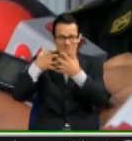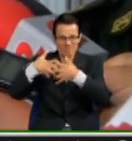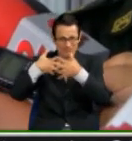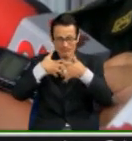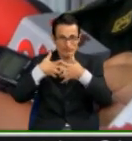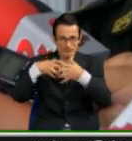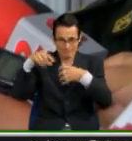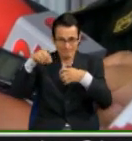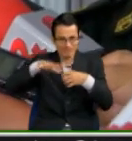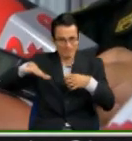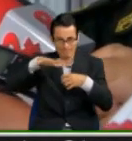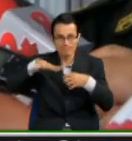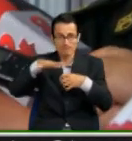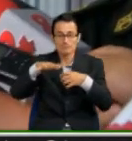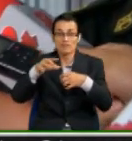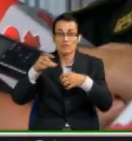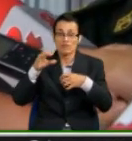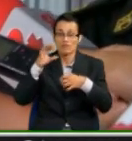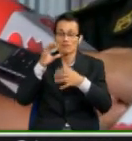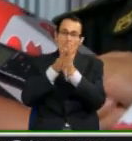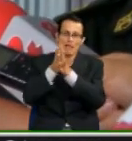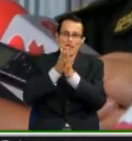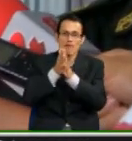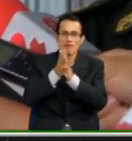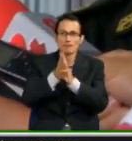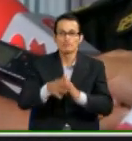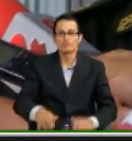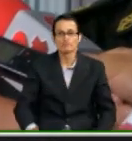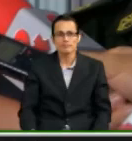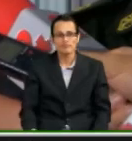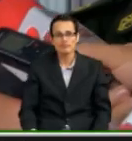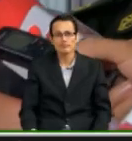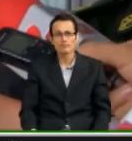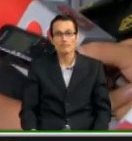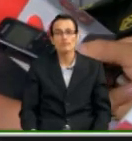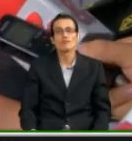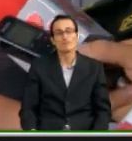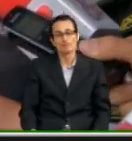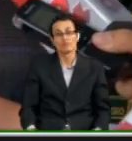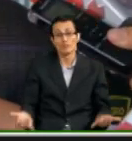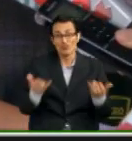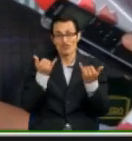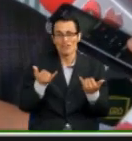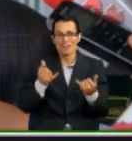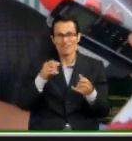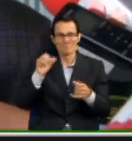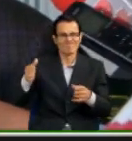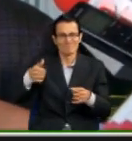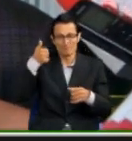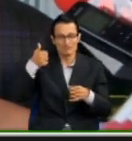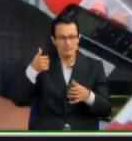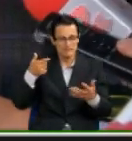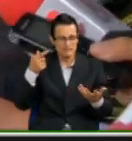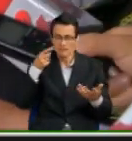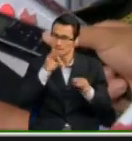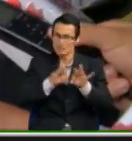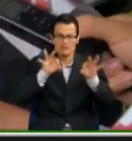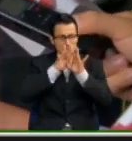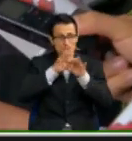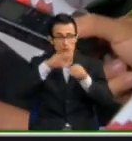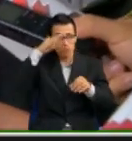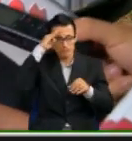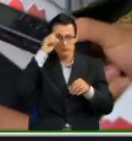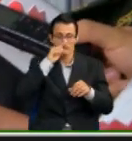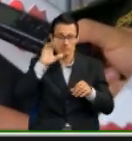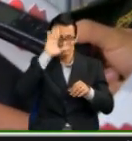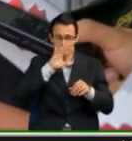un acto que ha hecho el general por darle preponderancia a la institucionalidad por encima de las personas, y por eso ha dado un